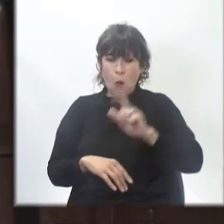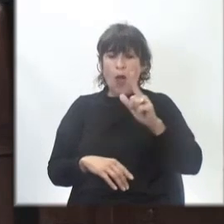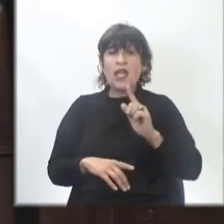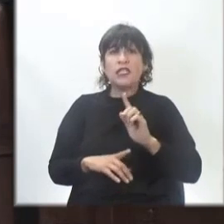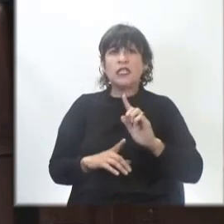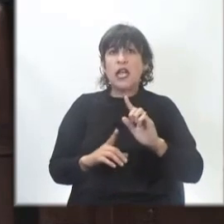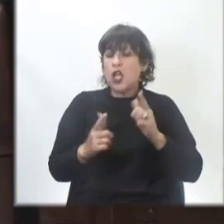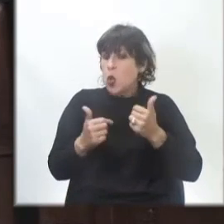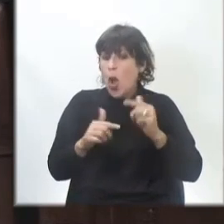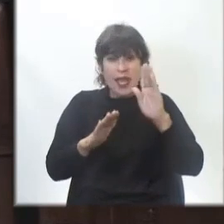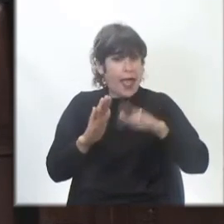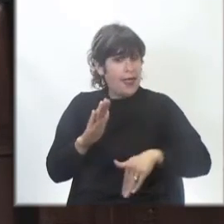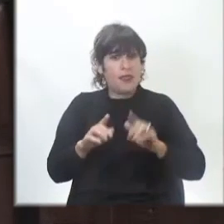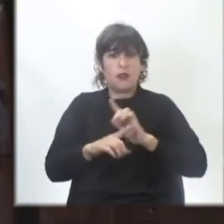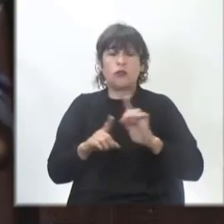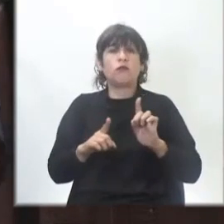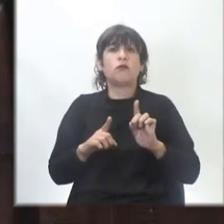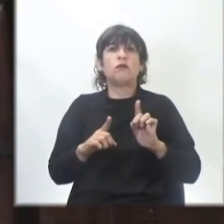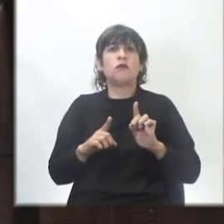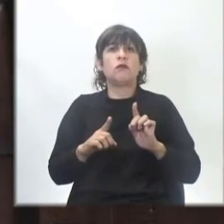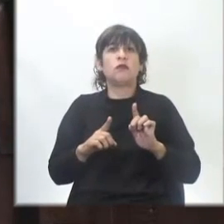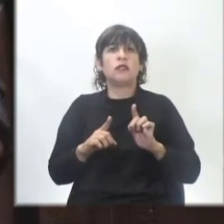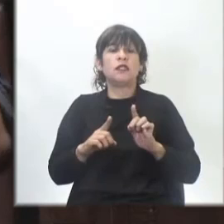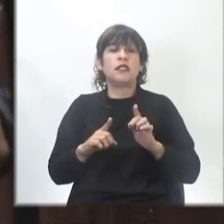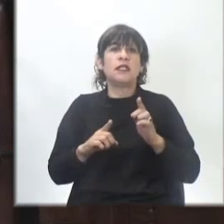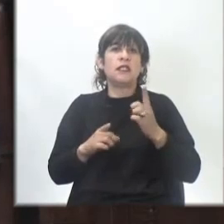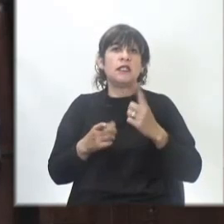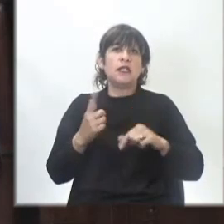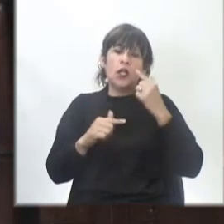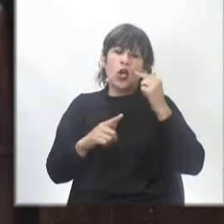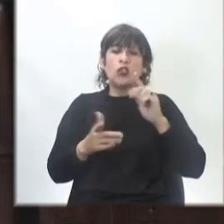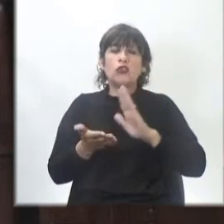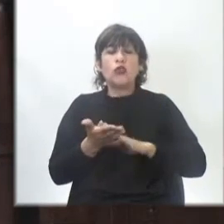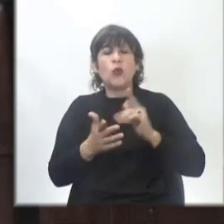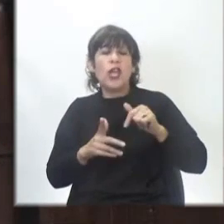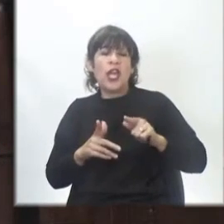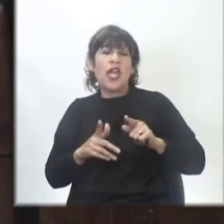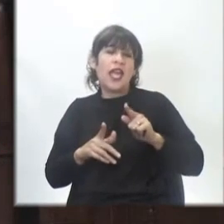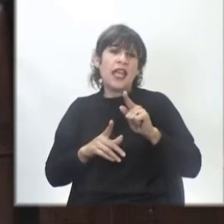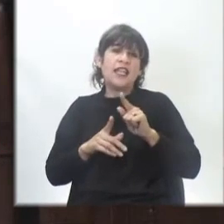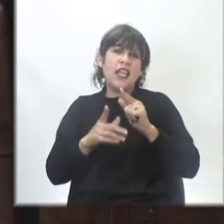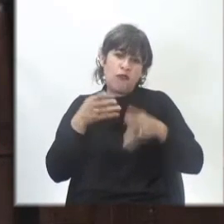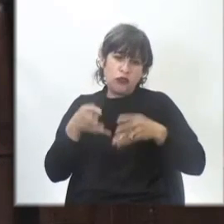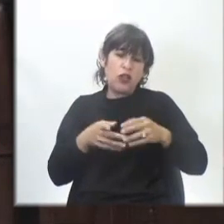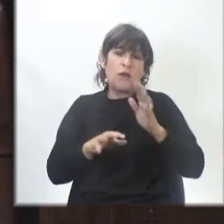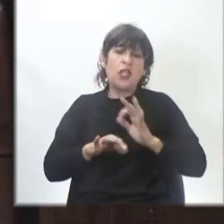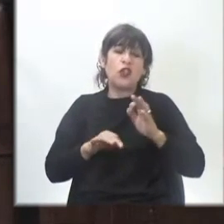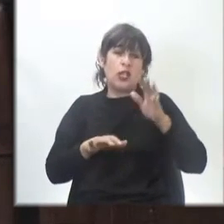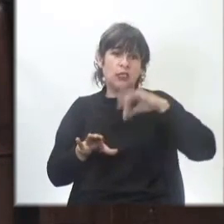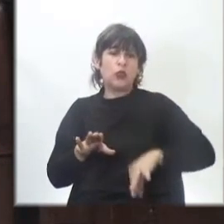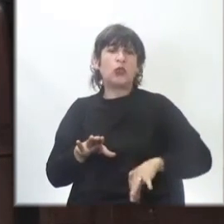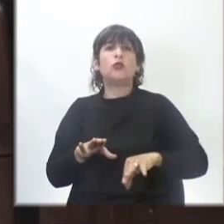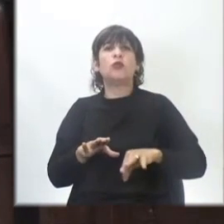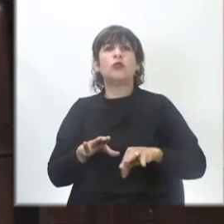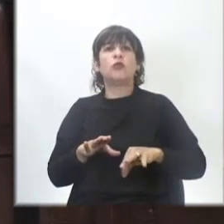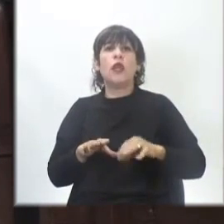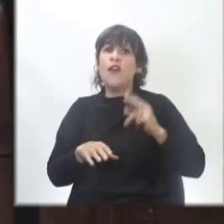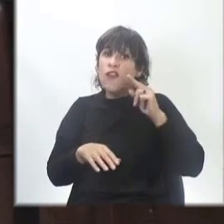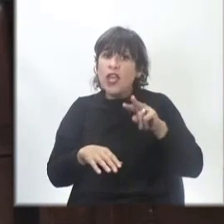una caída respecto a otros rubros como el caso de funcionamiento y remuneraciones,